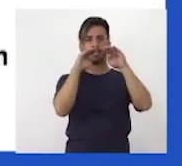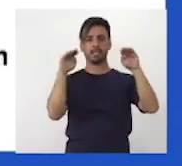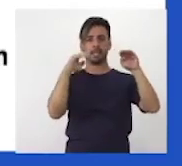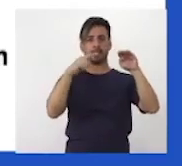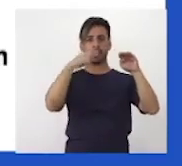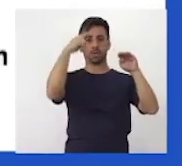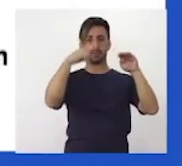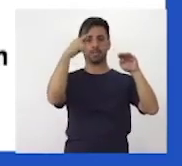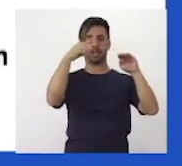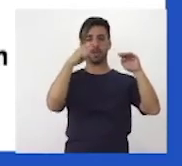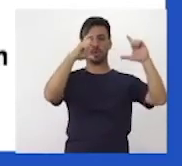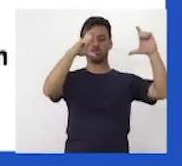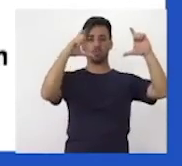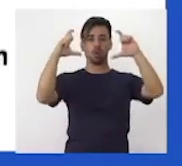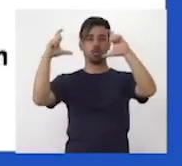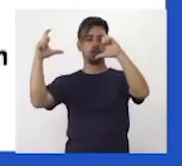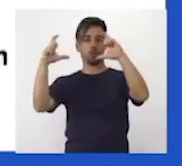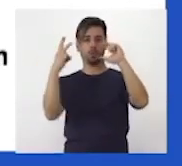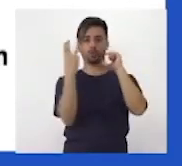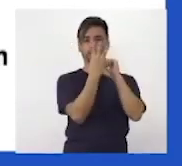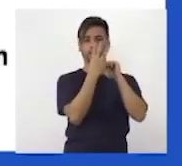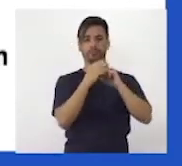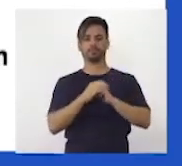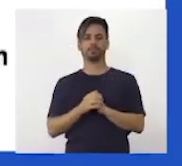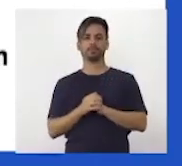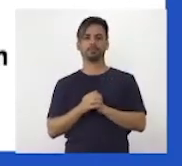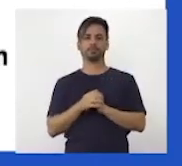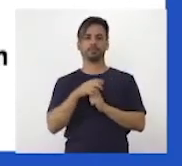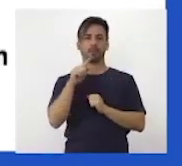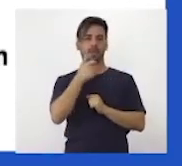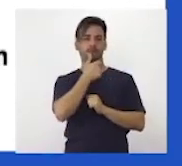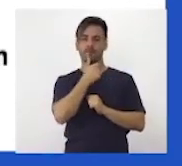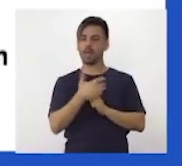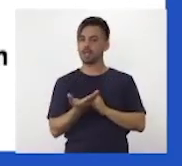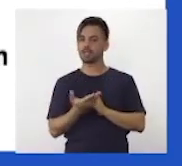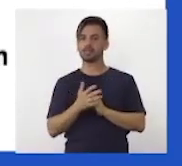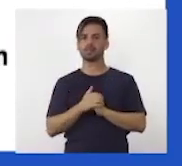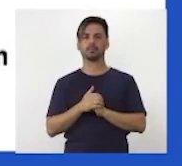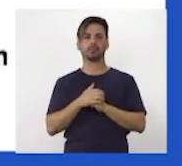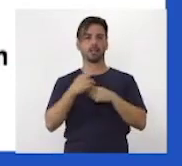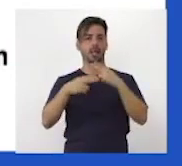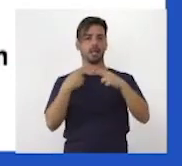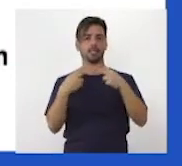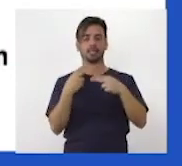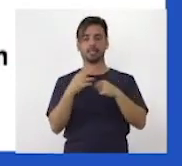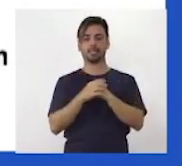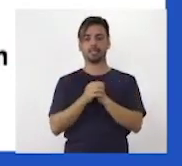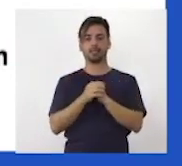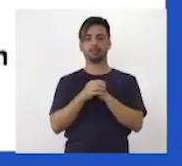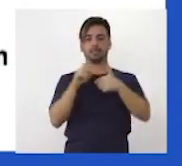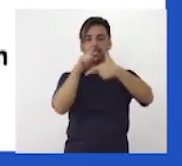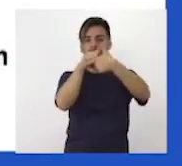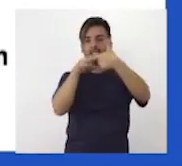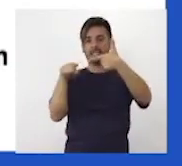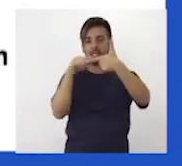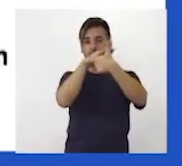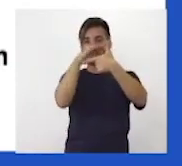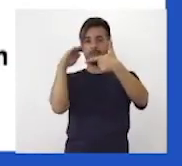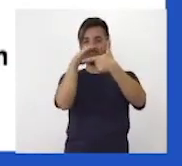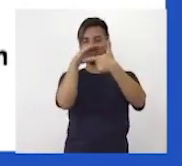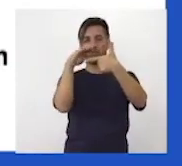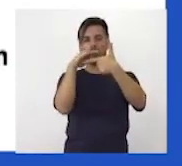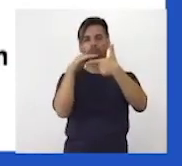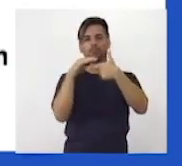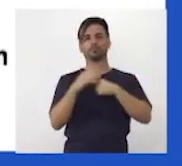Sencillo. Vas a efectuar la división de cada término del